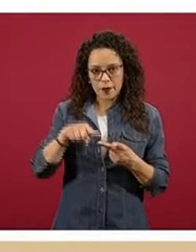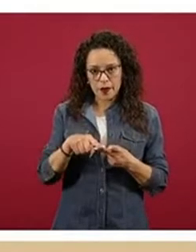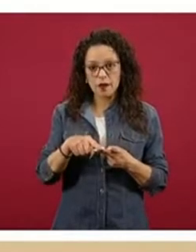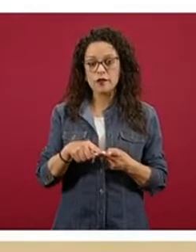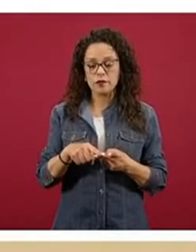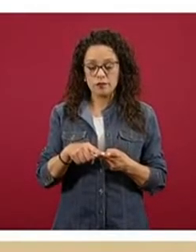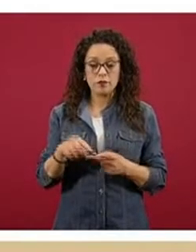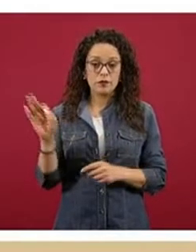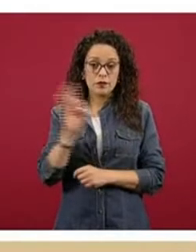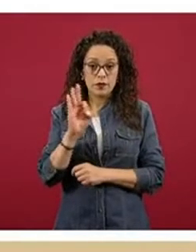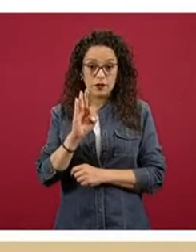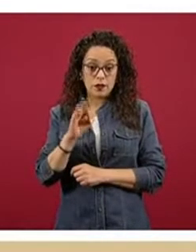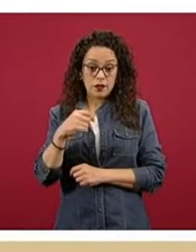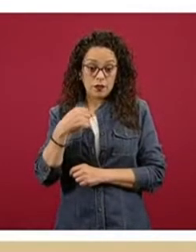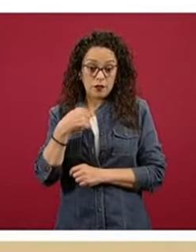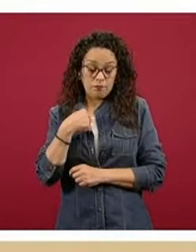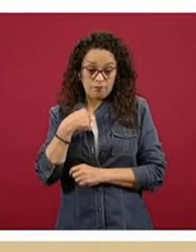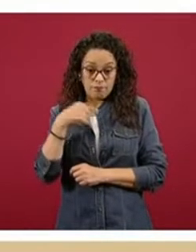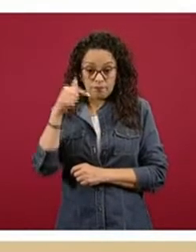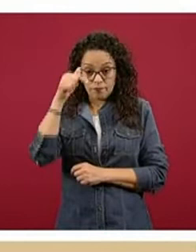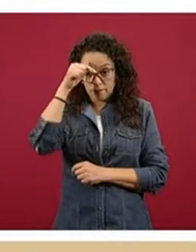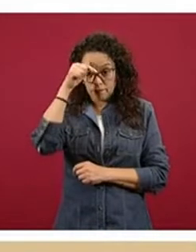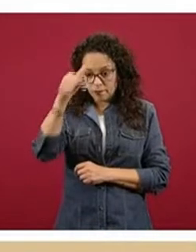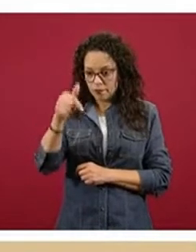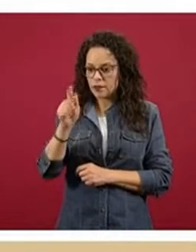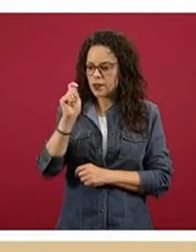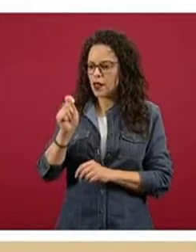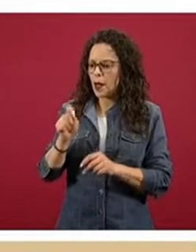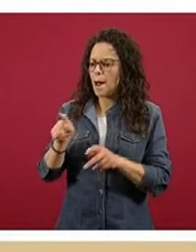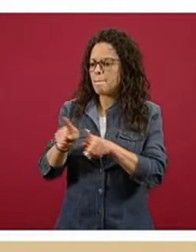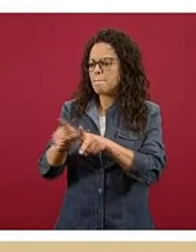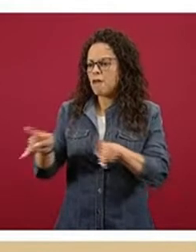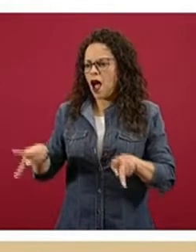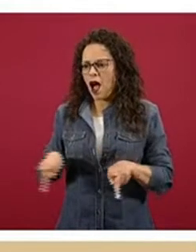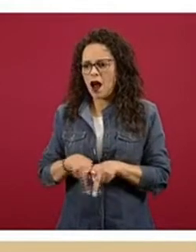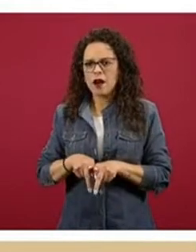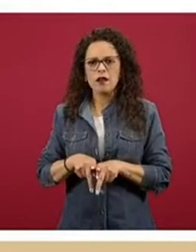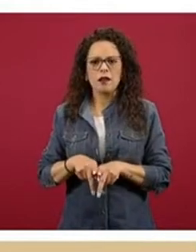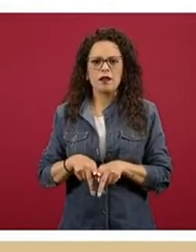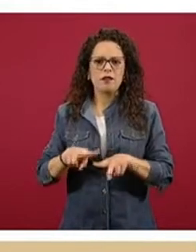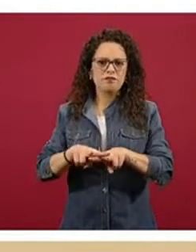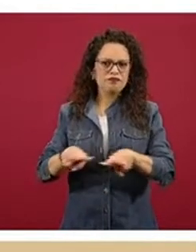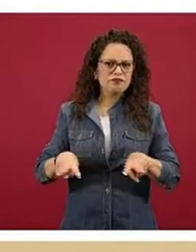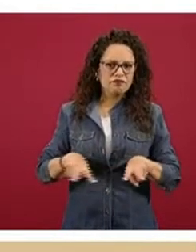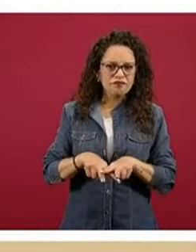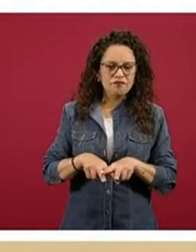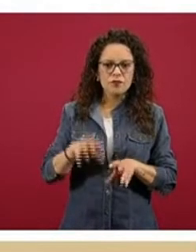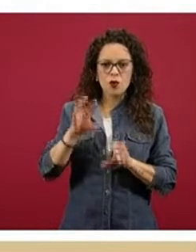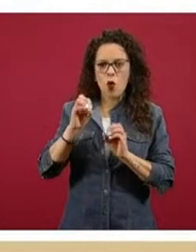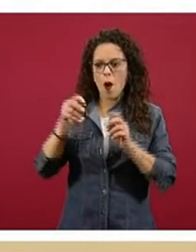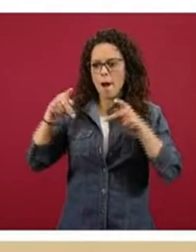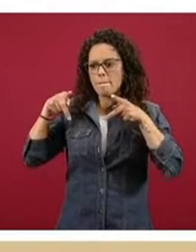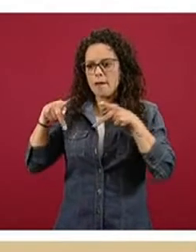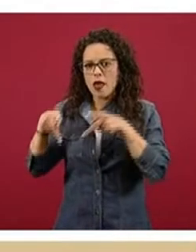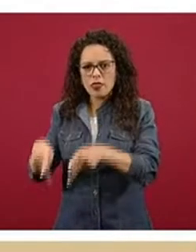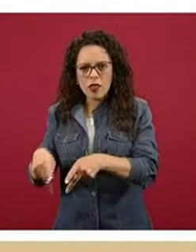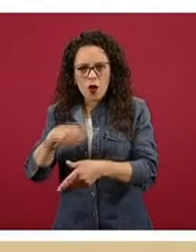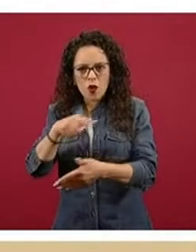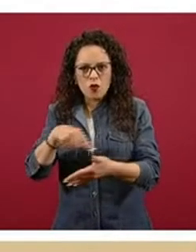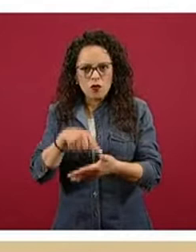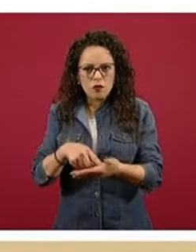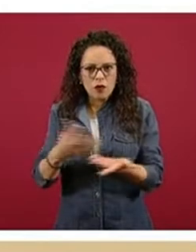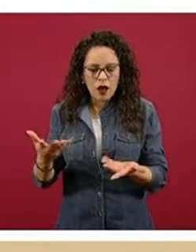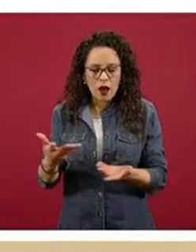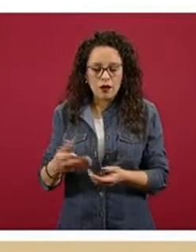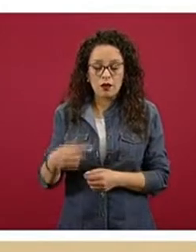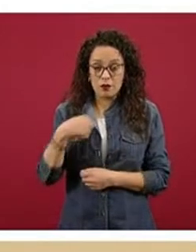si nosotros, digamos, en algún parque, en algún panteón, en nuestro peridomicilio, es decir, alrededor de nuestra